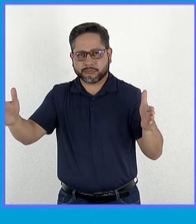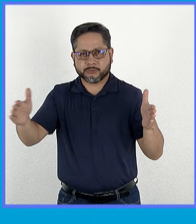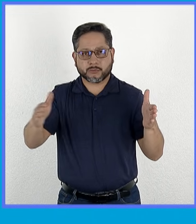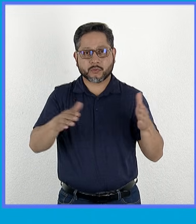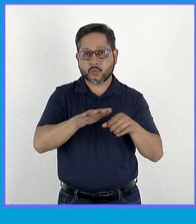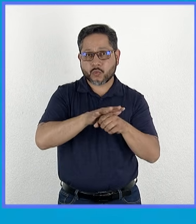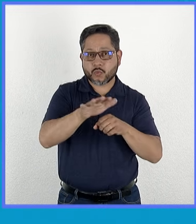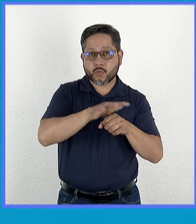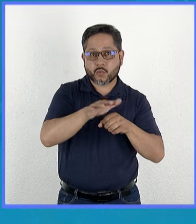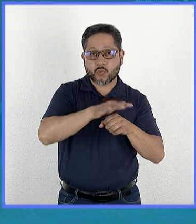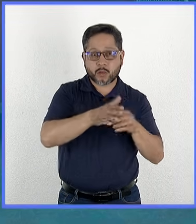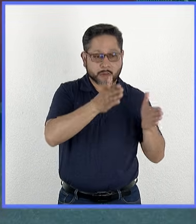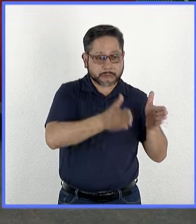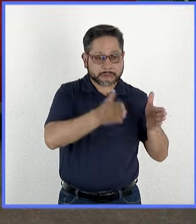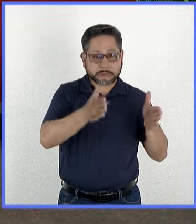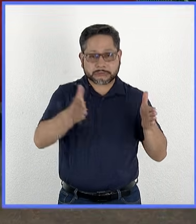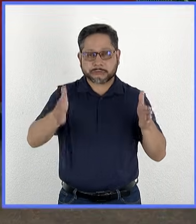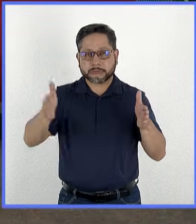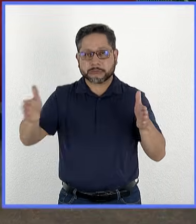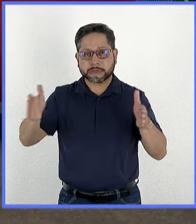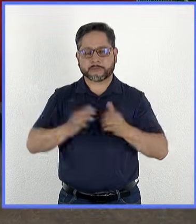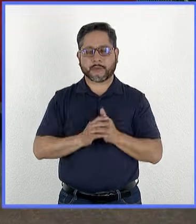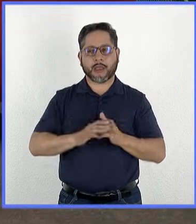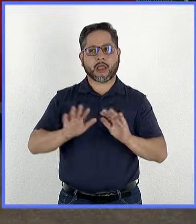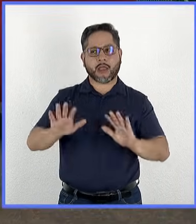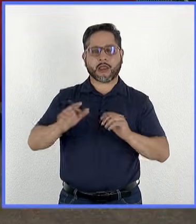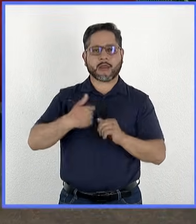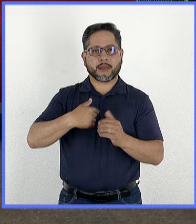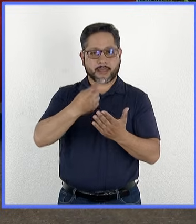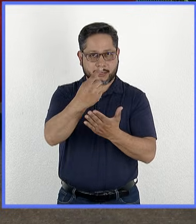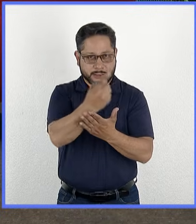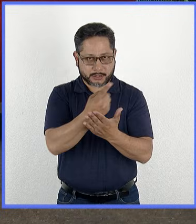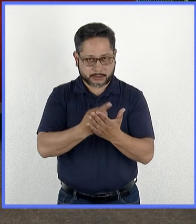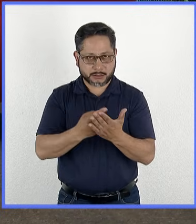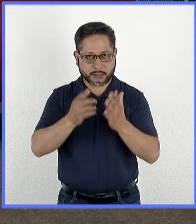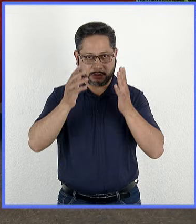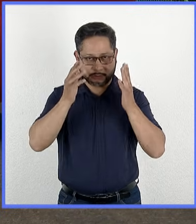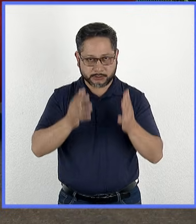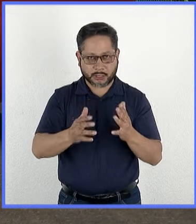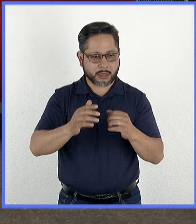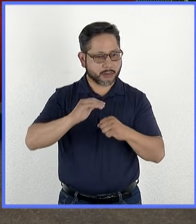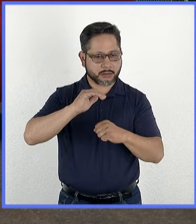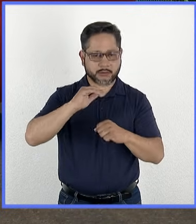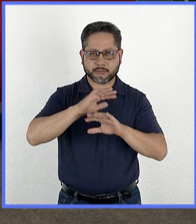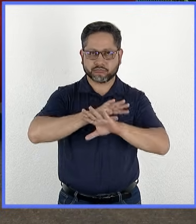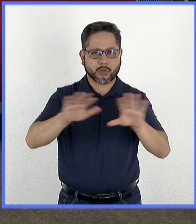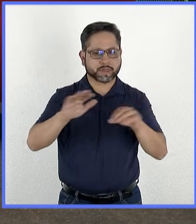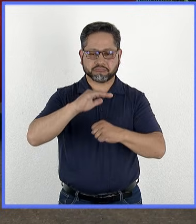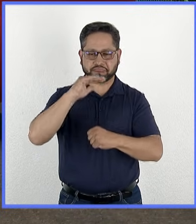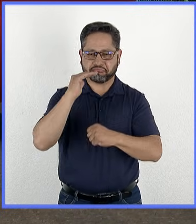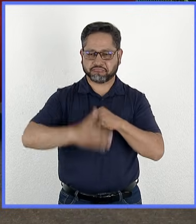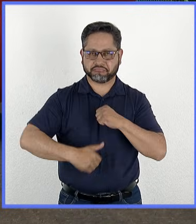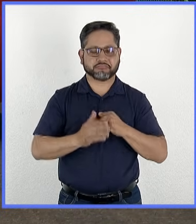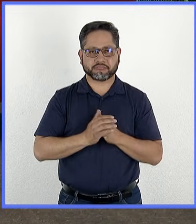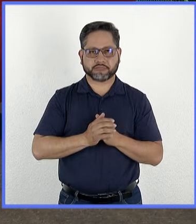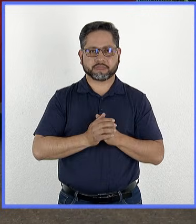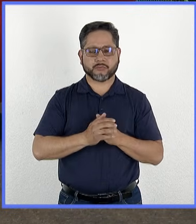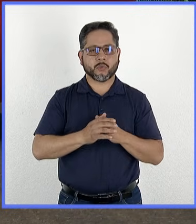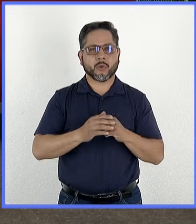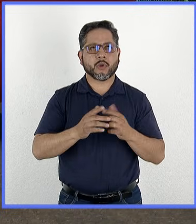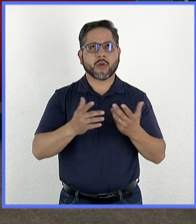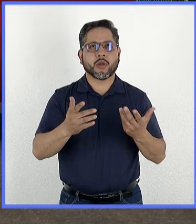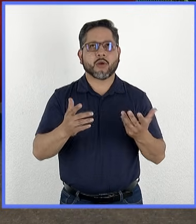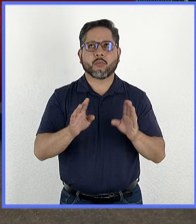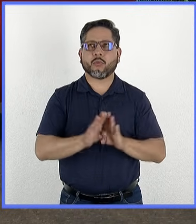doctor? Desde el punto de vista del diseño del acueducto está totalmente concebido. Cómo